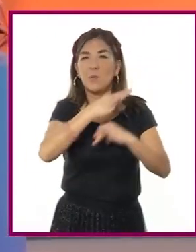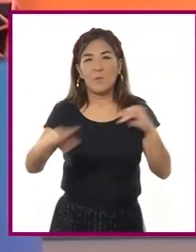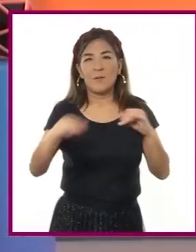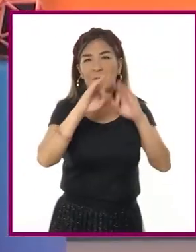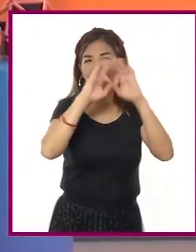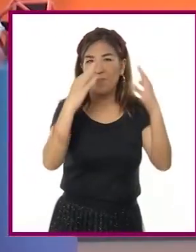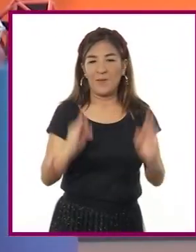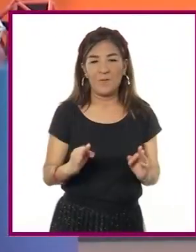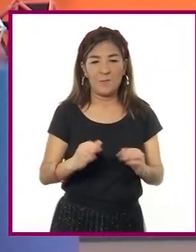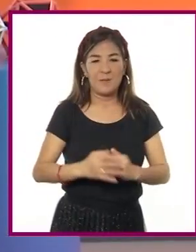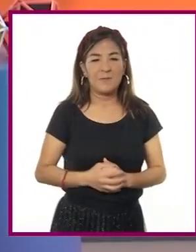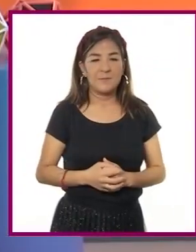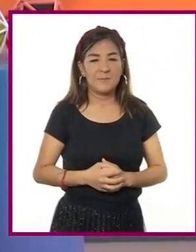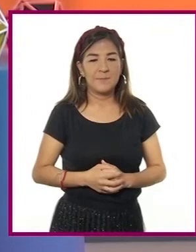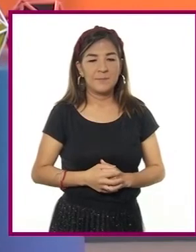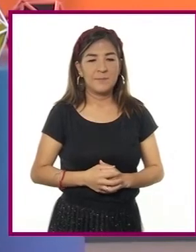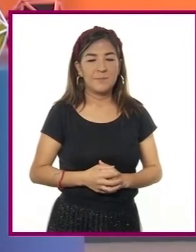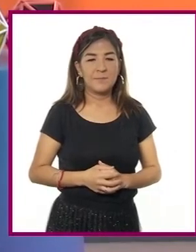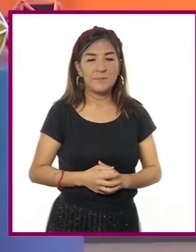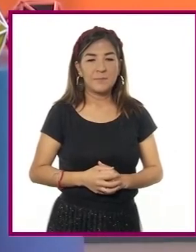figura.